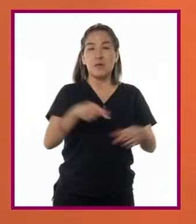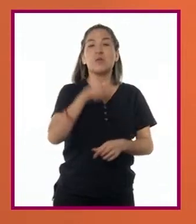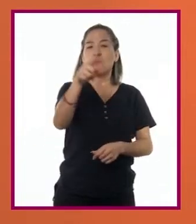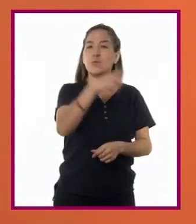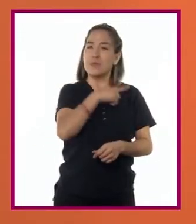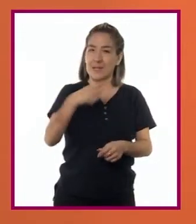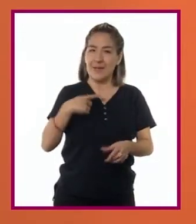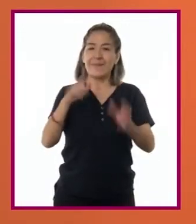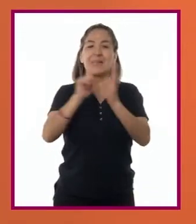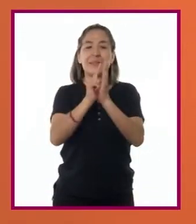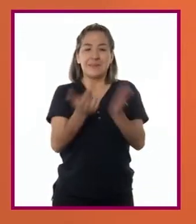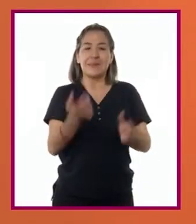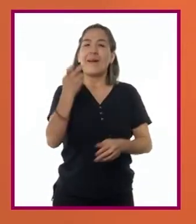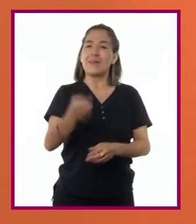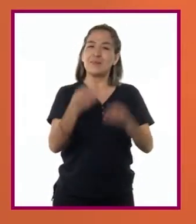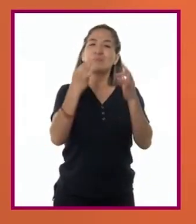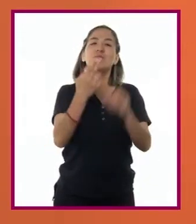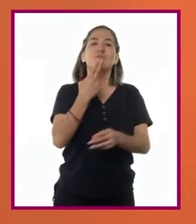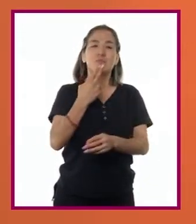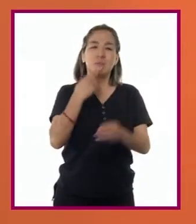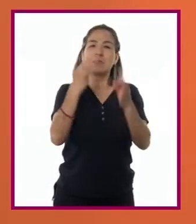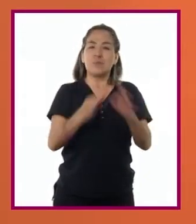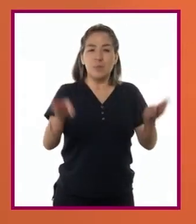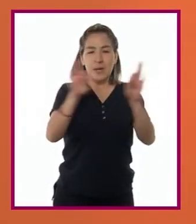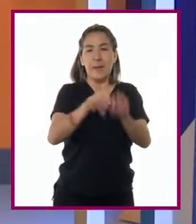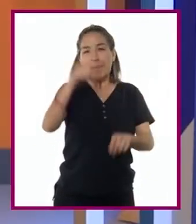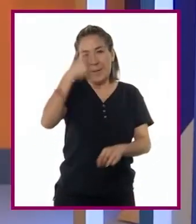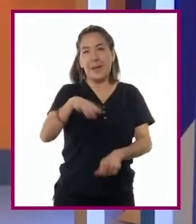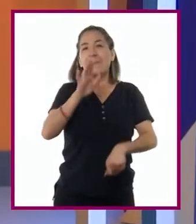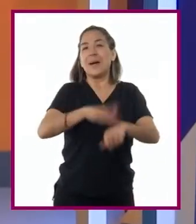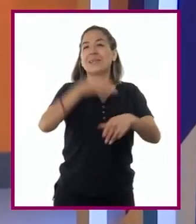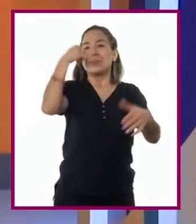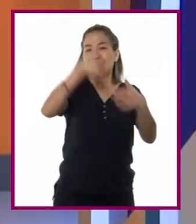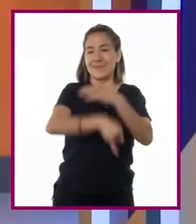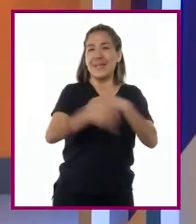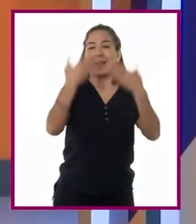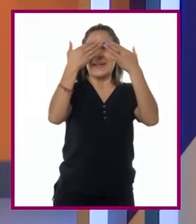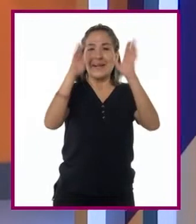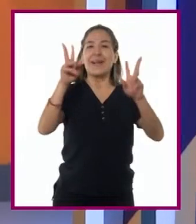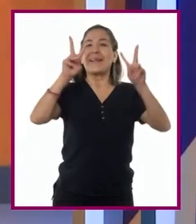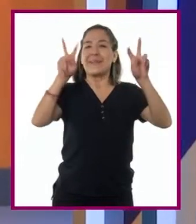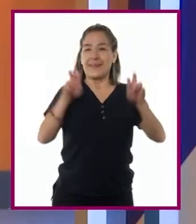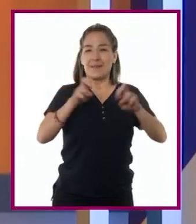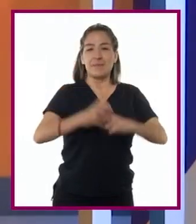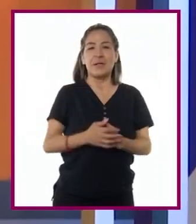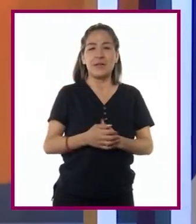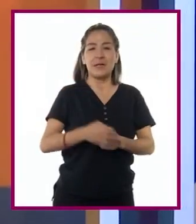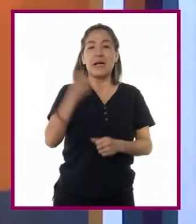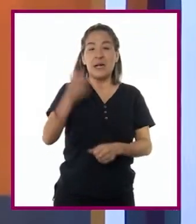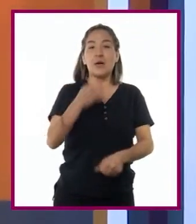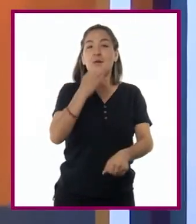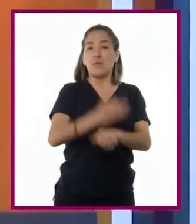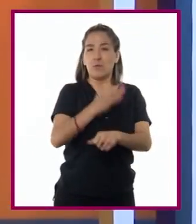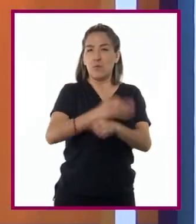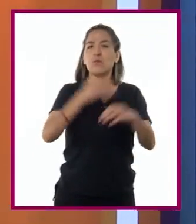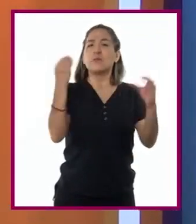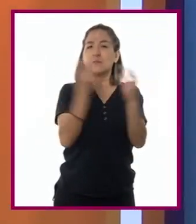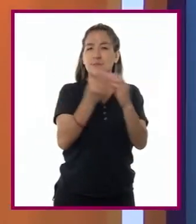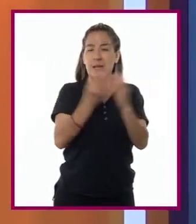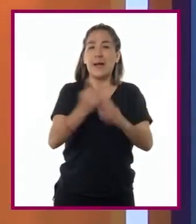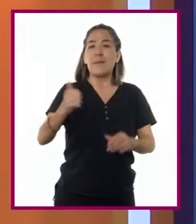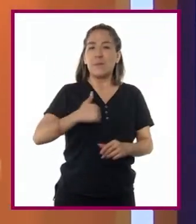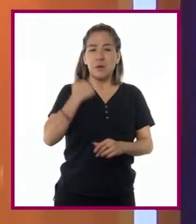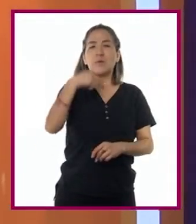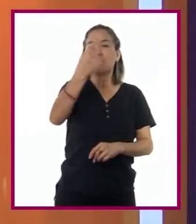de texto, que es de gran utilidad para que puedan ampliar el tema. Con la finalidad de aprovechar mejor la sesión, les sugiero